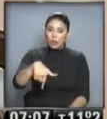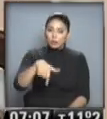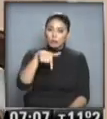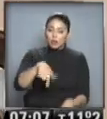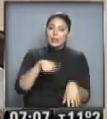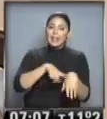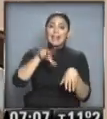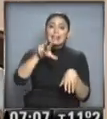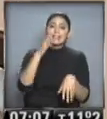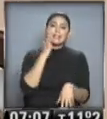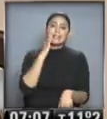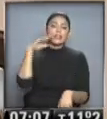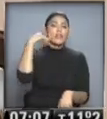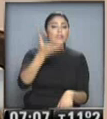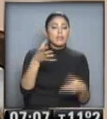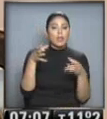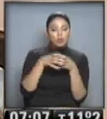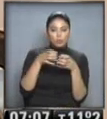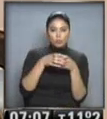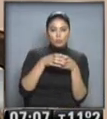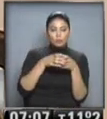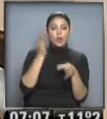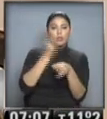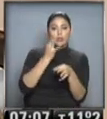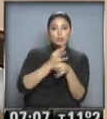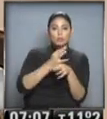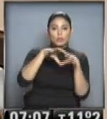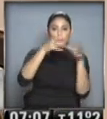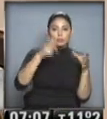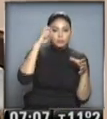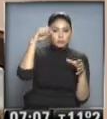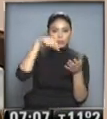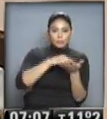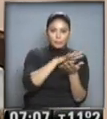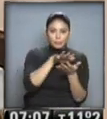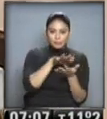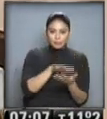desde las 15 ante la Comisión de Educación del Parlamento porteño.